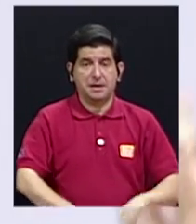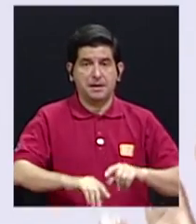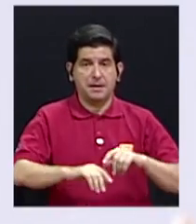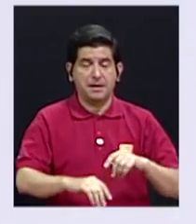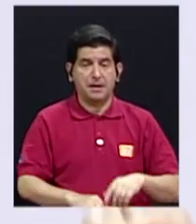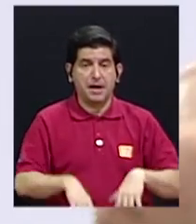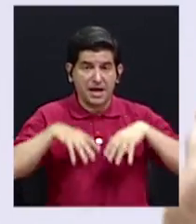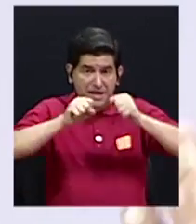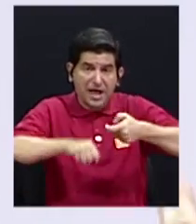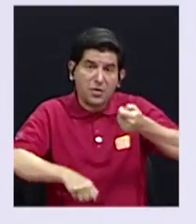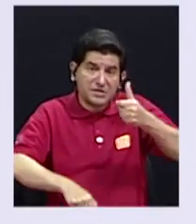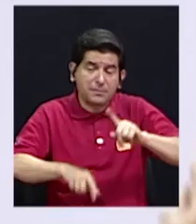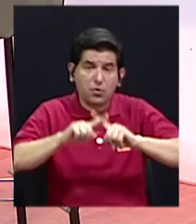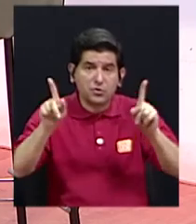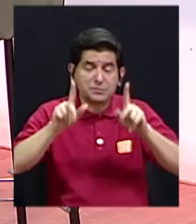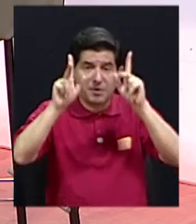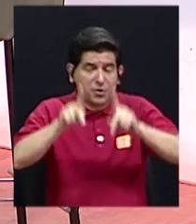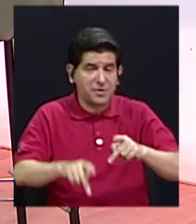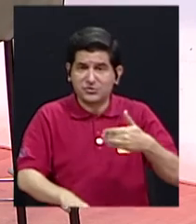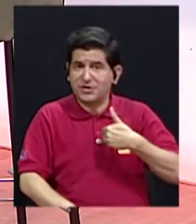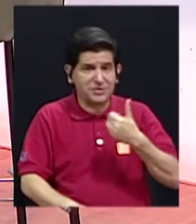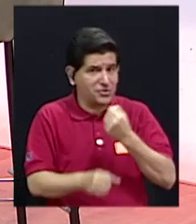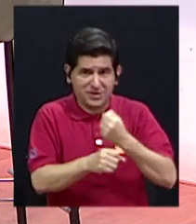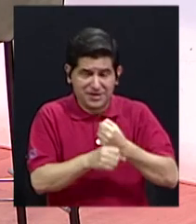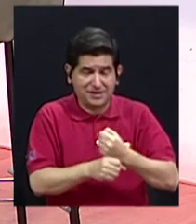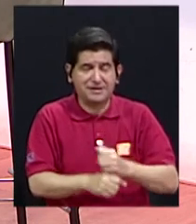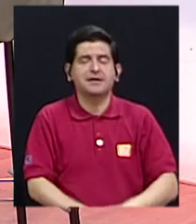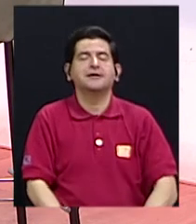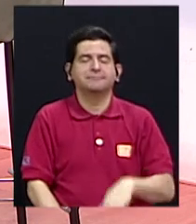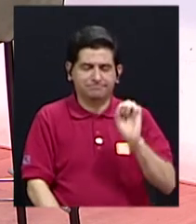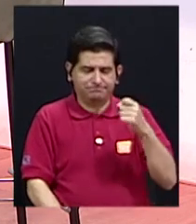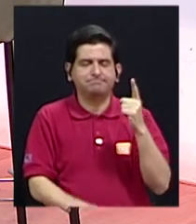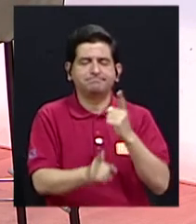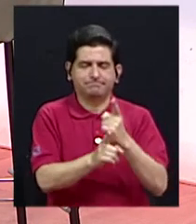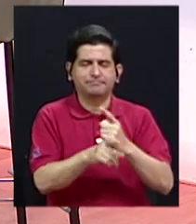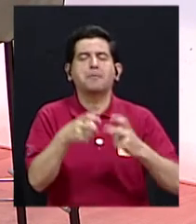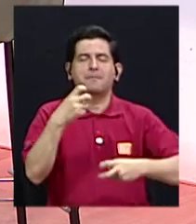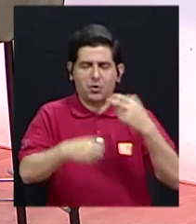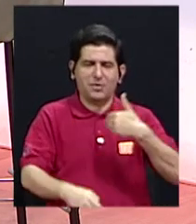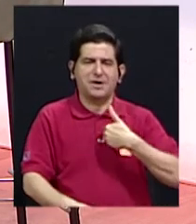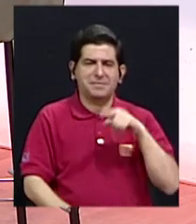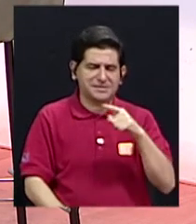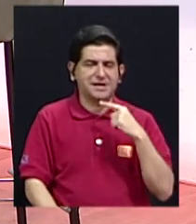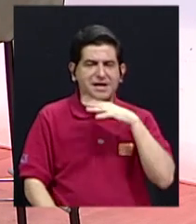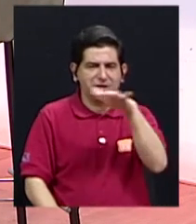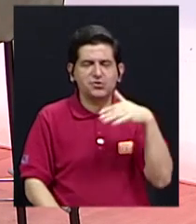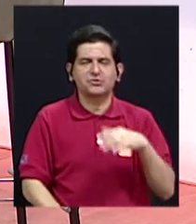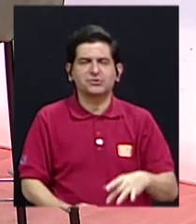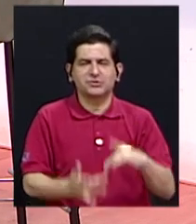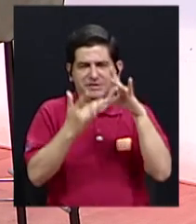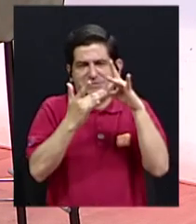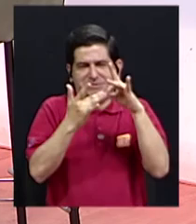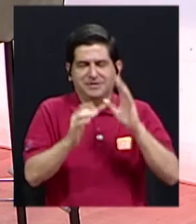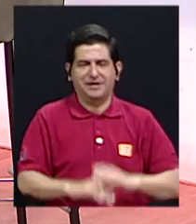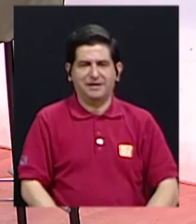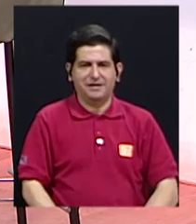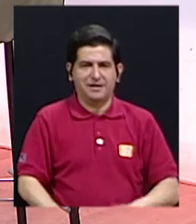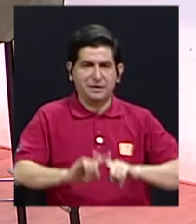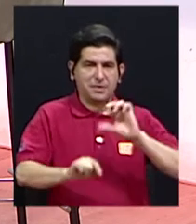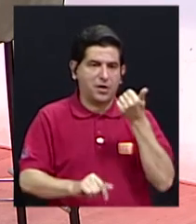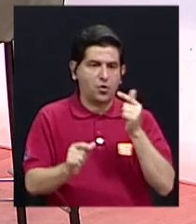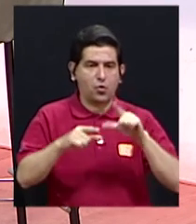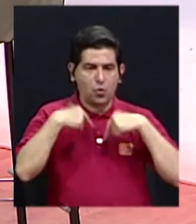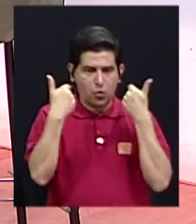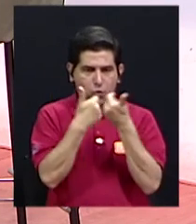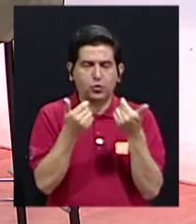que no tienen problemas entonces ellos tienen una realidad muy particular sin embargo hay otro grupo